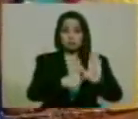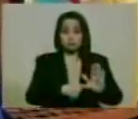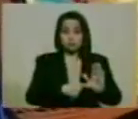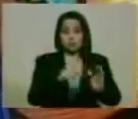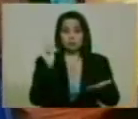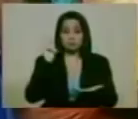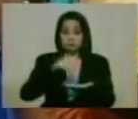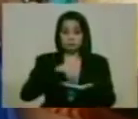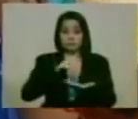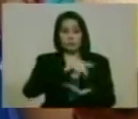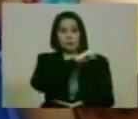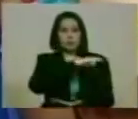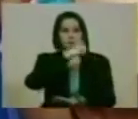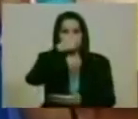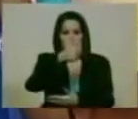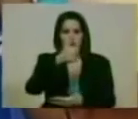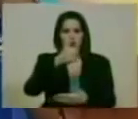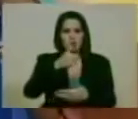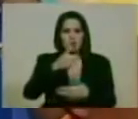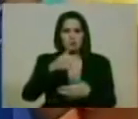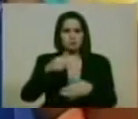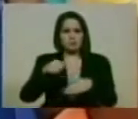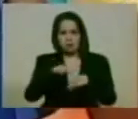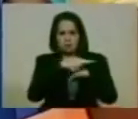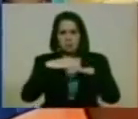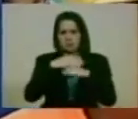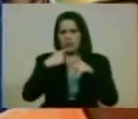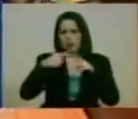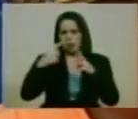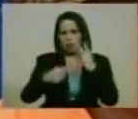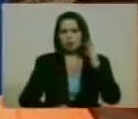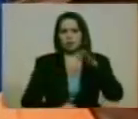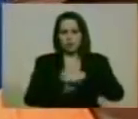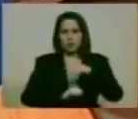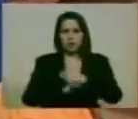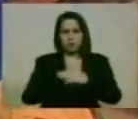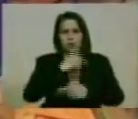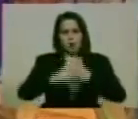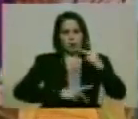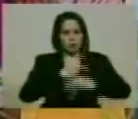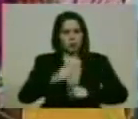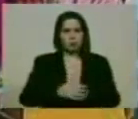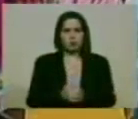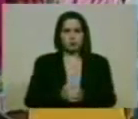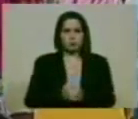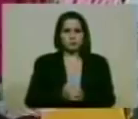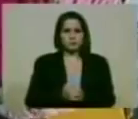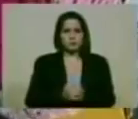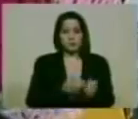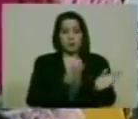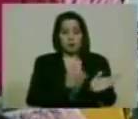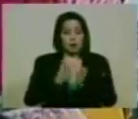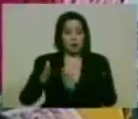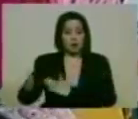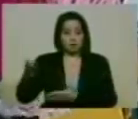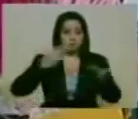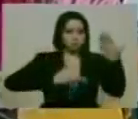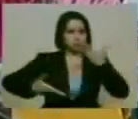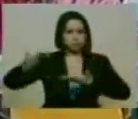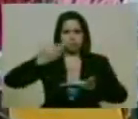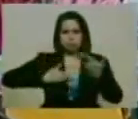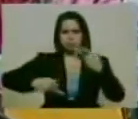autoridades con competencia en el área específica, con el fin de conformar una estructura de producción, distribución y